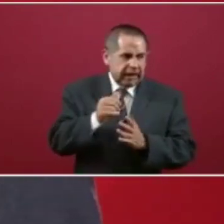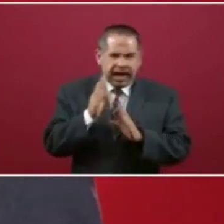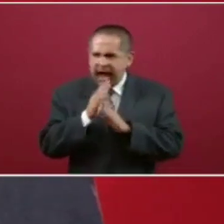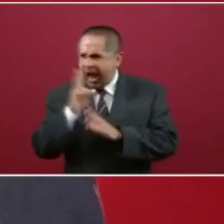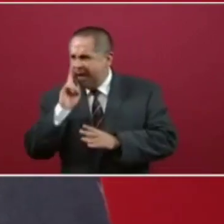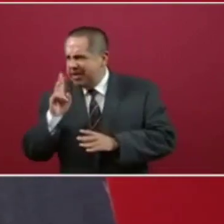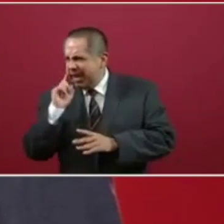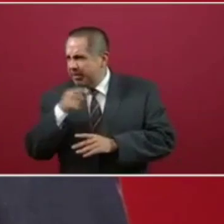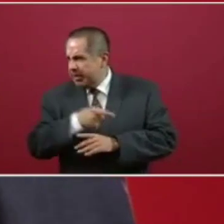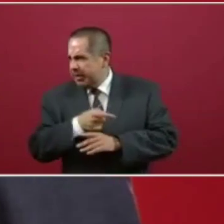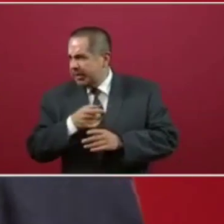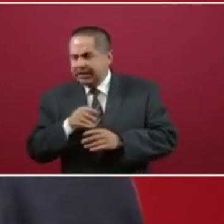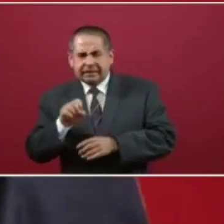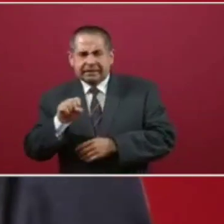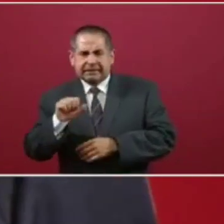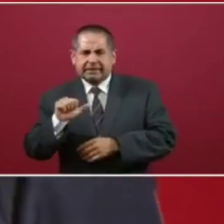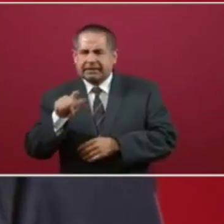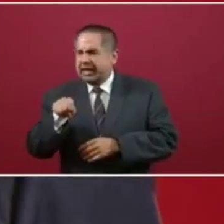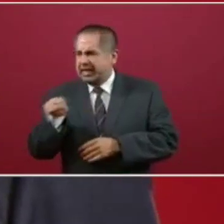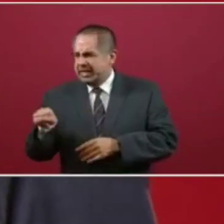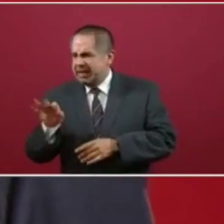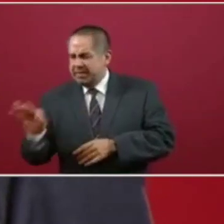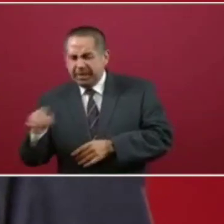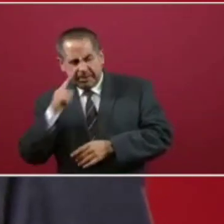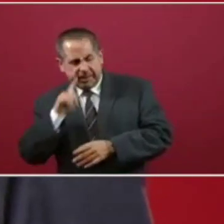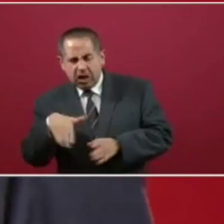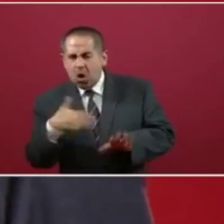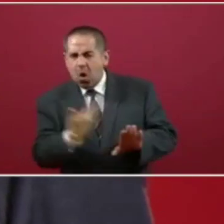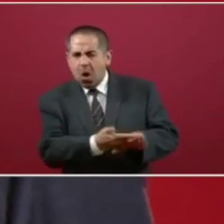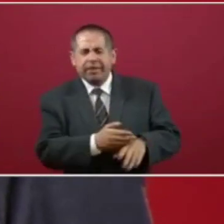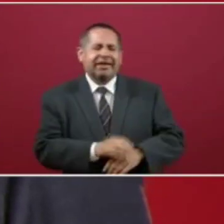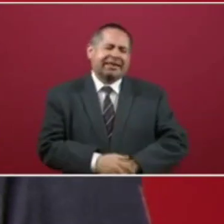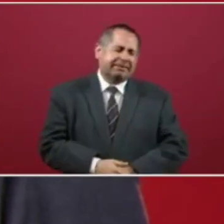utilicemos nosotros al SAT para eso.